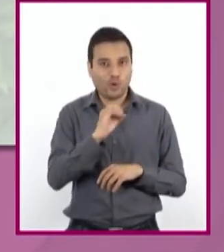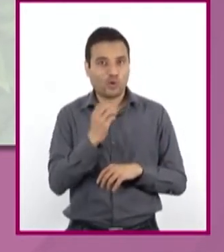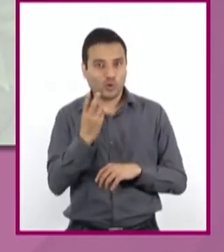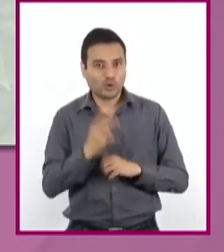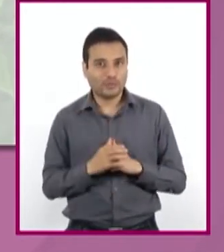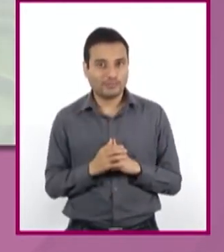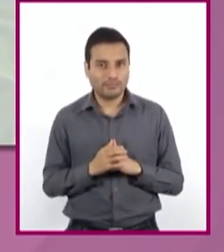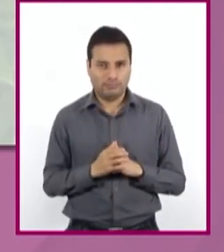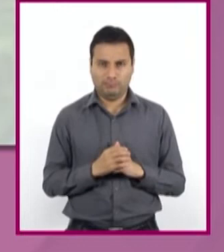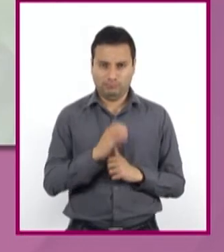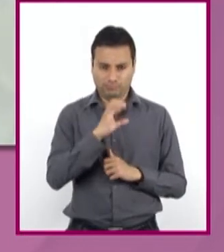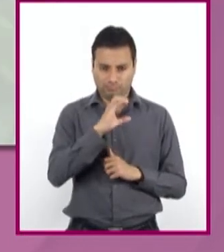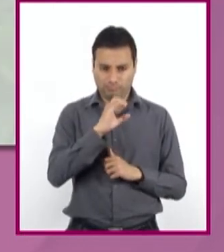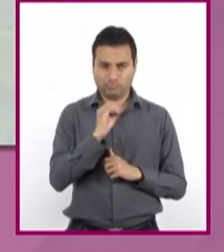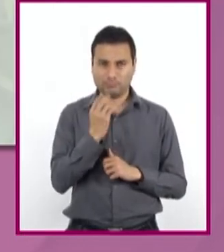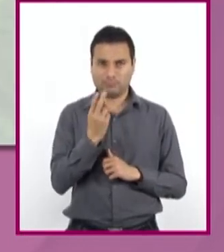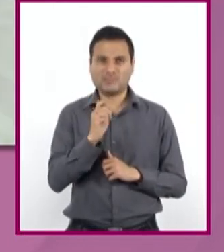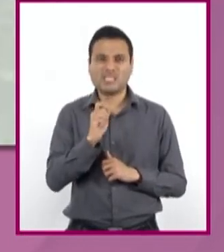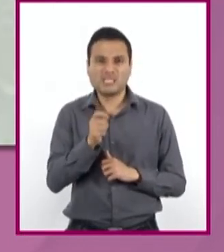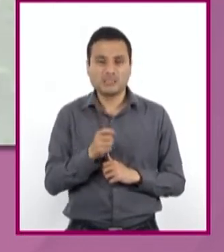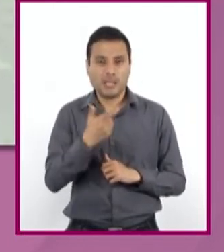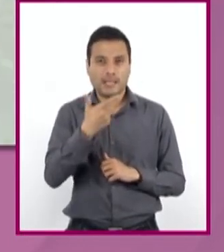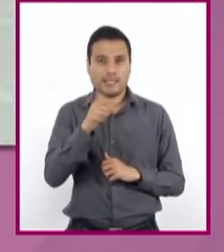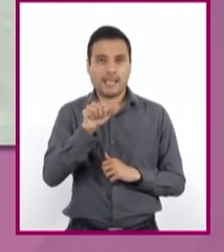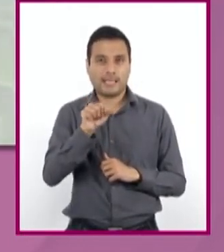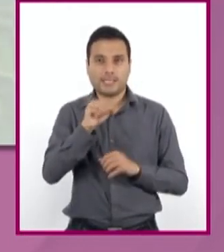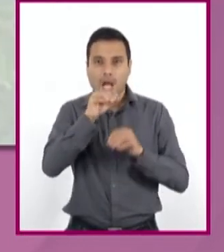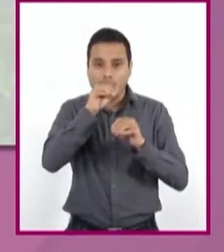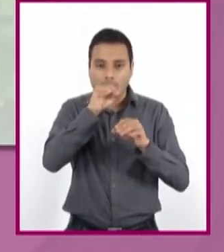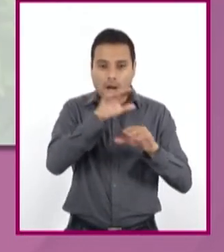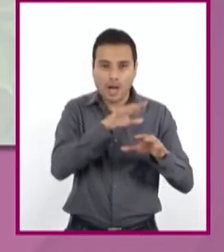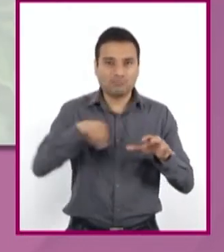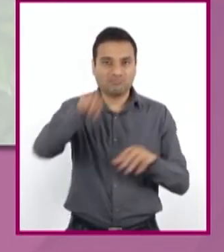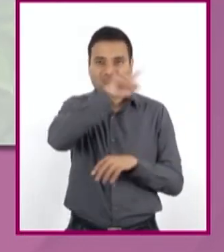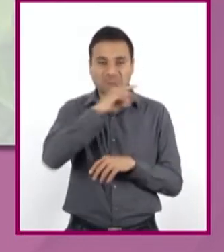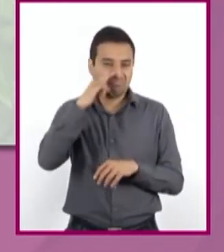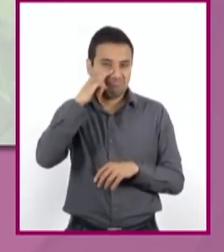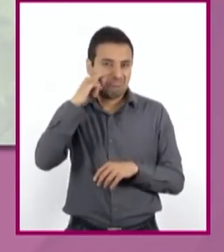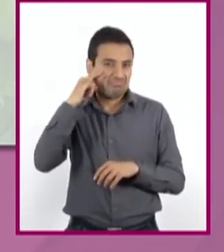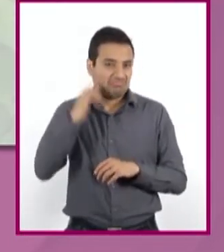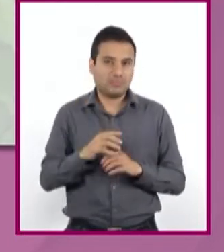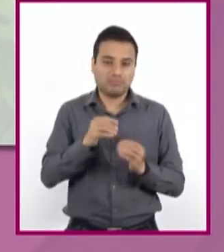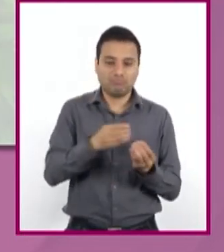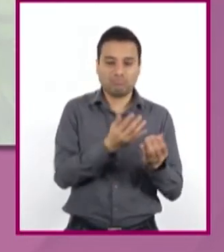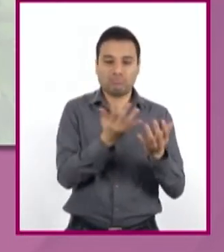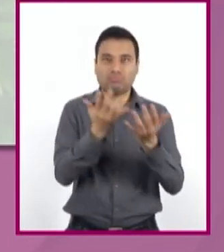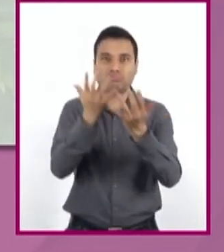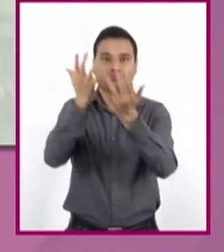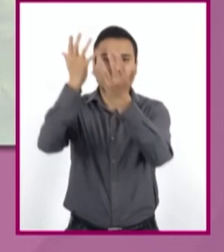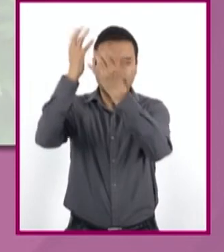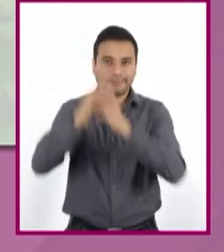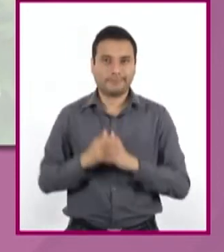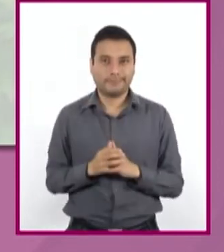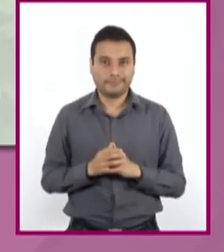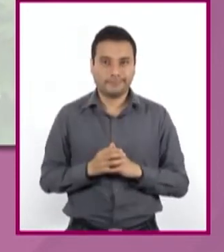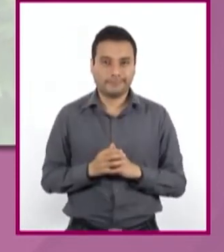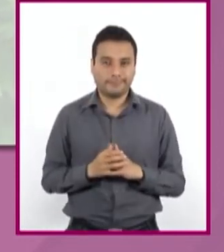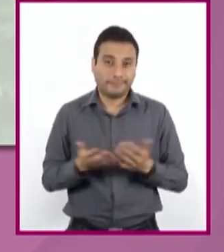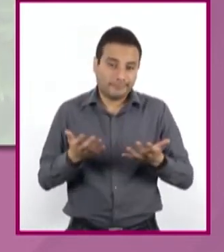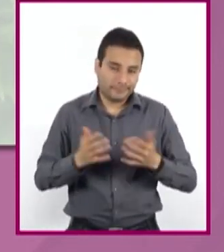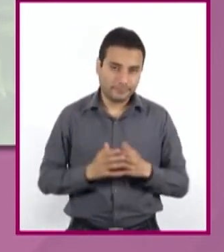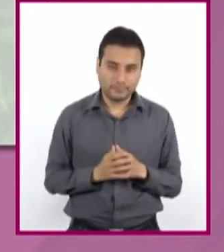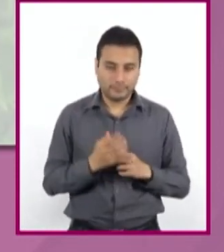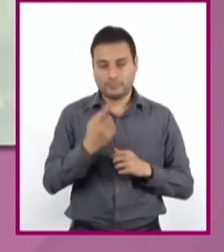El dióxido de carbono es un gas invisible que llega a la atmósfera de formas diferentes. La forma